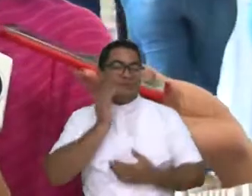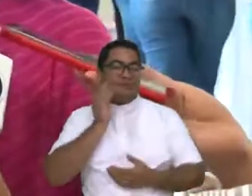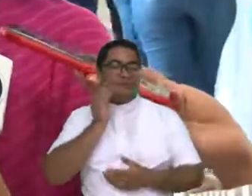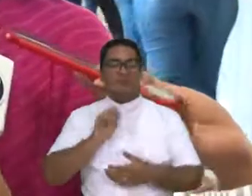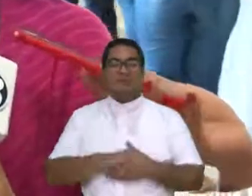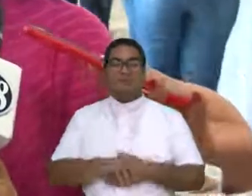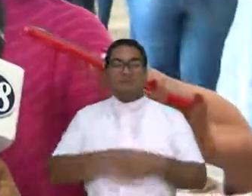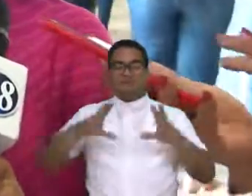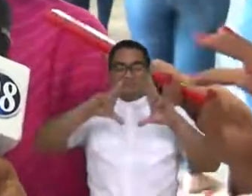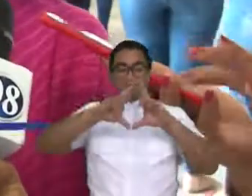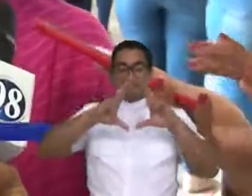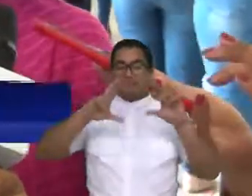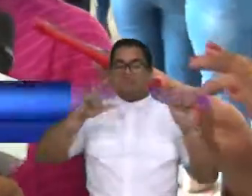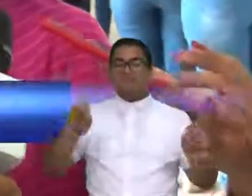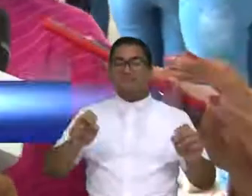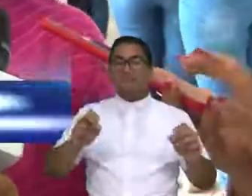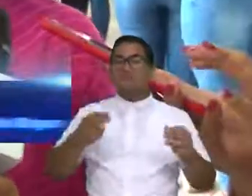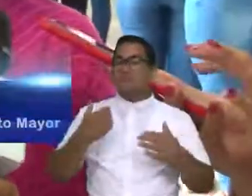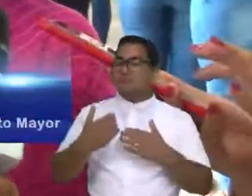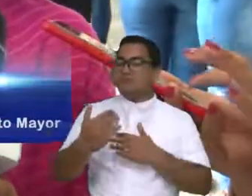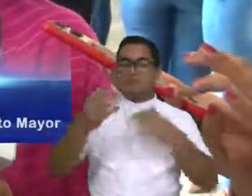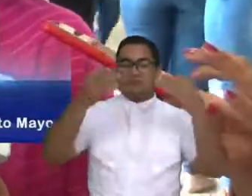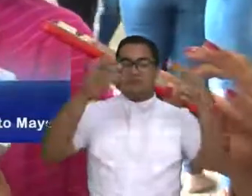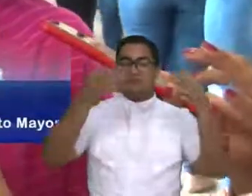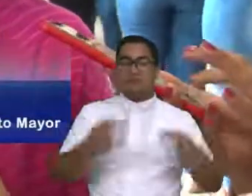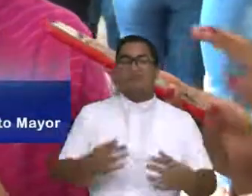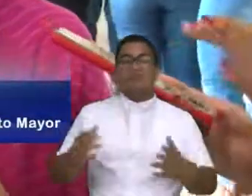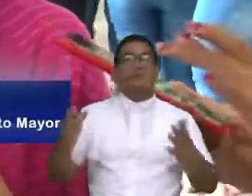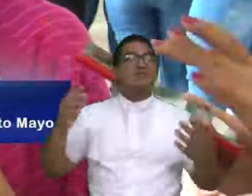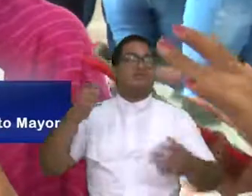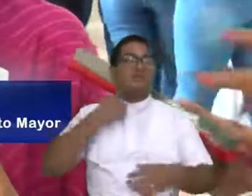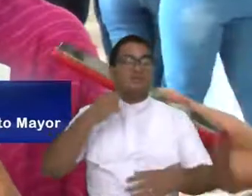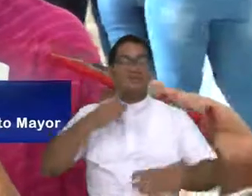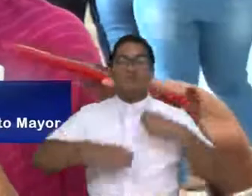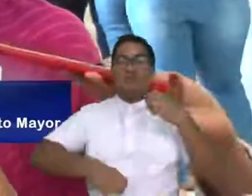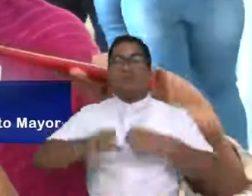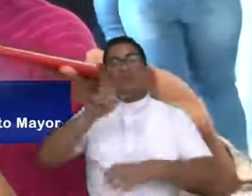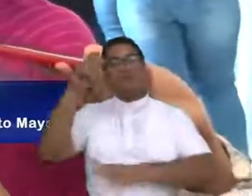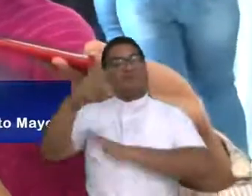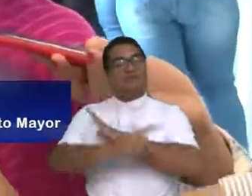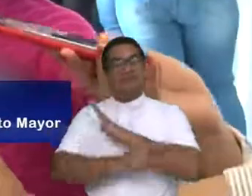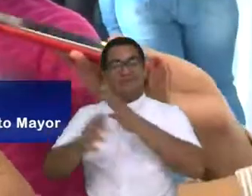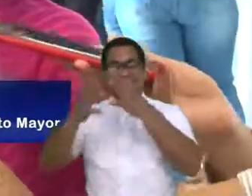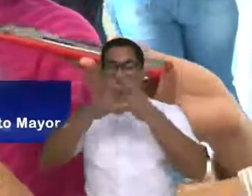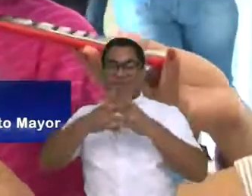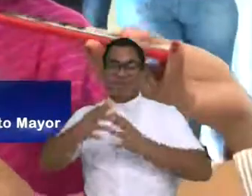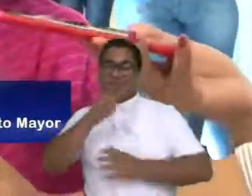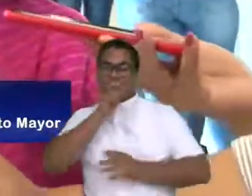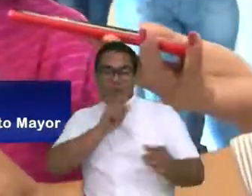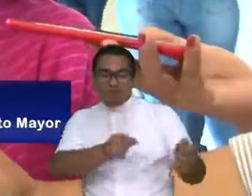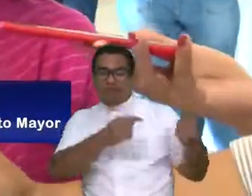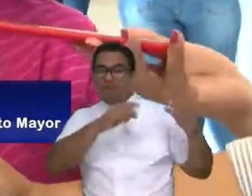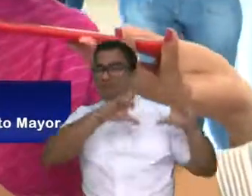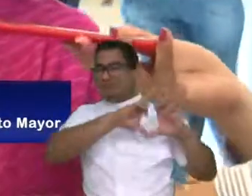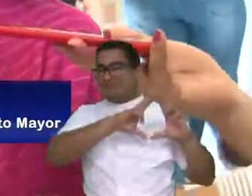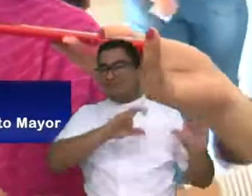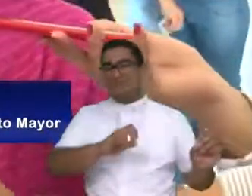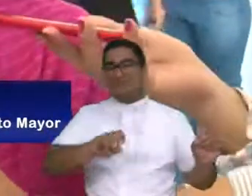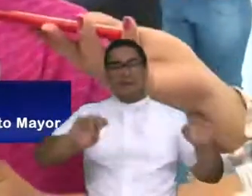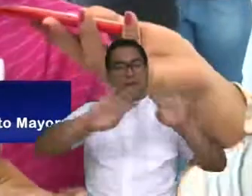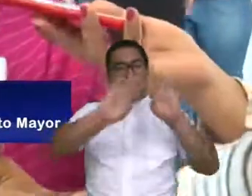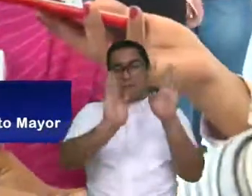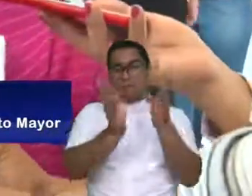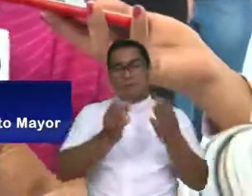a pesar de que está avanzando, siempre estamos siendo agredidos por el imperialismo norteamericano. Y nosotras las mujeres